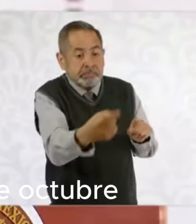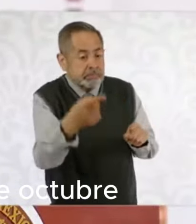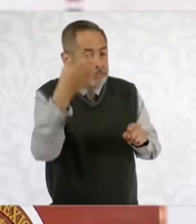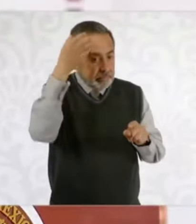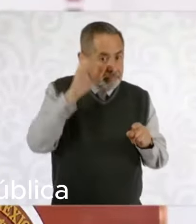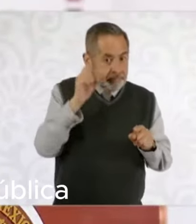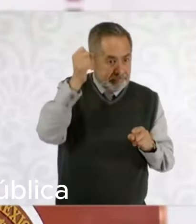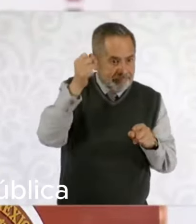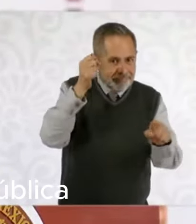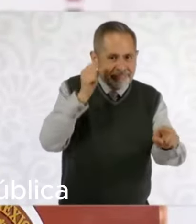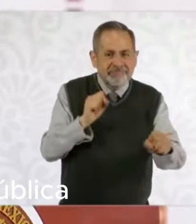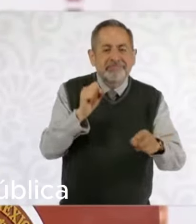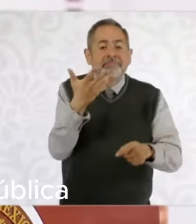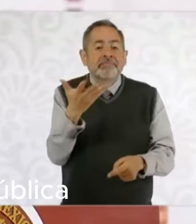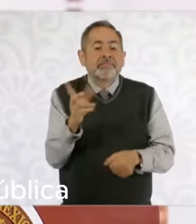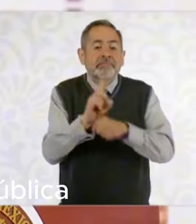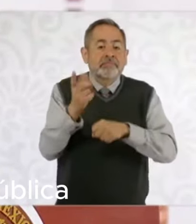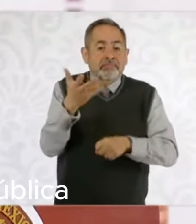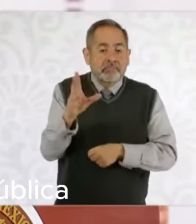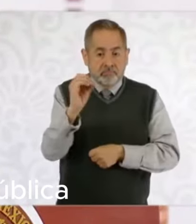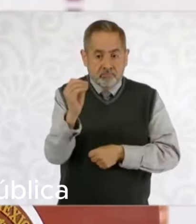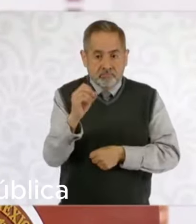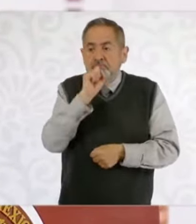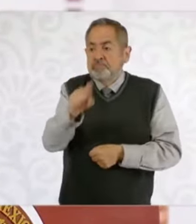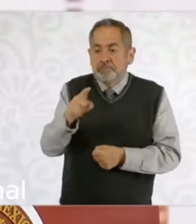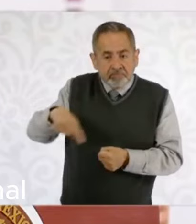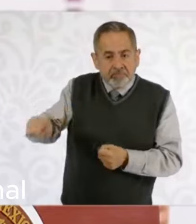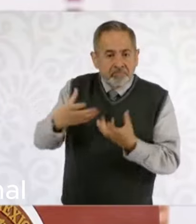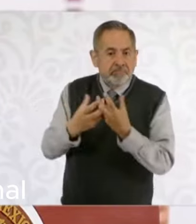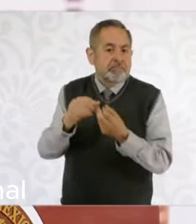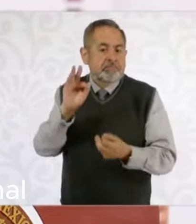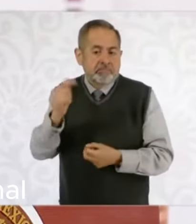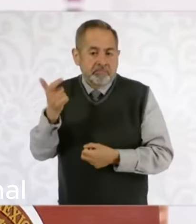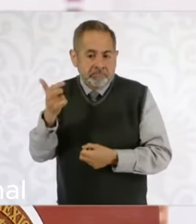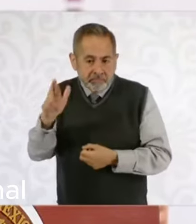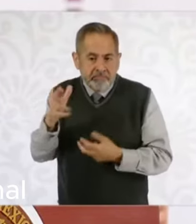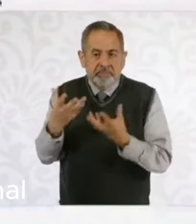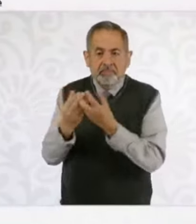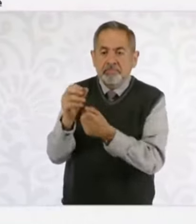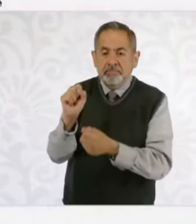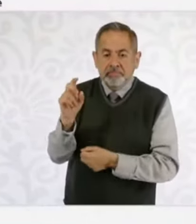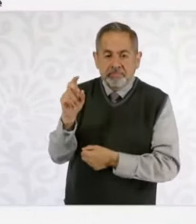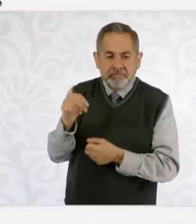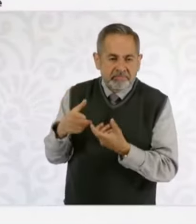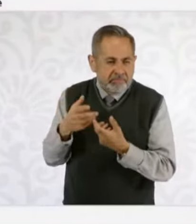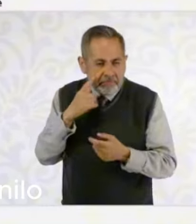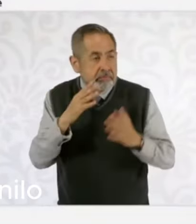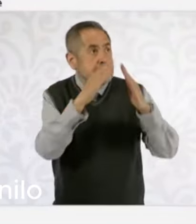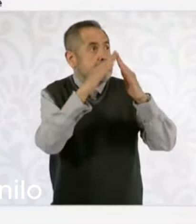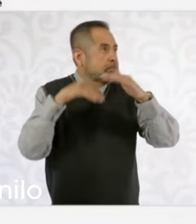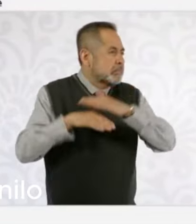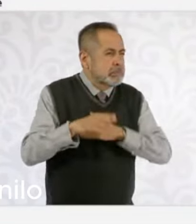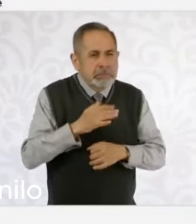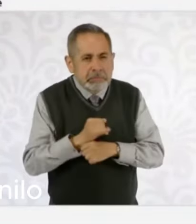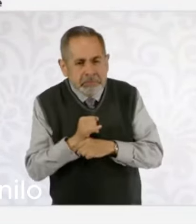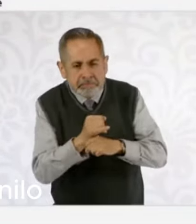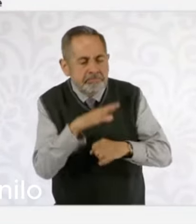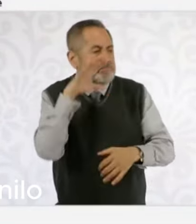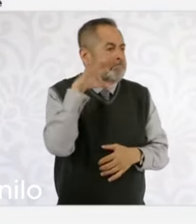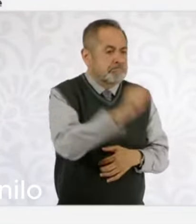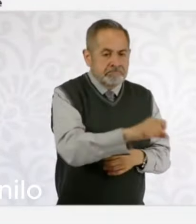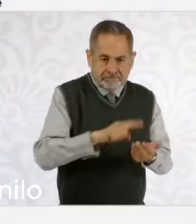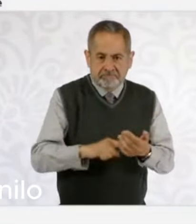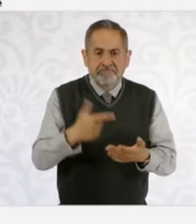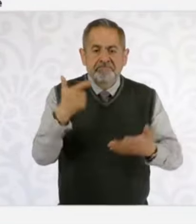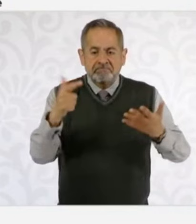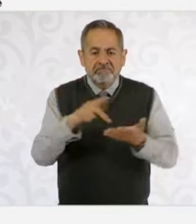el 10 de octubre, elementos de la Fiscalía General de la República con la Secretaría de la Defensa Nacional catearon un inmueble donde aseguraron 7 kilos más